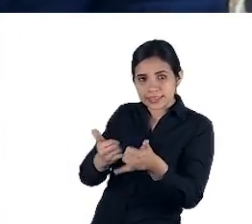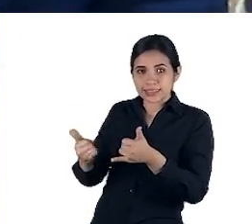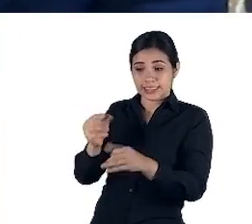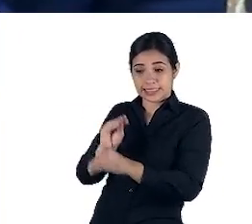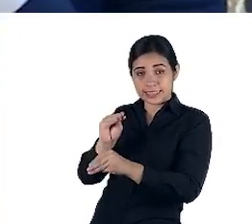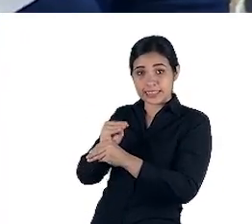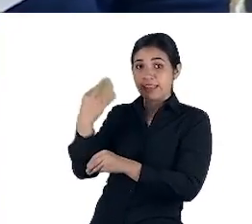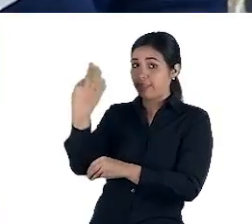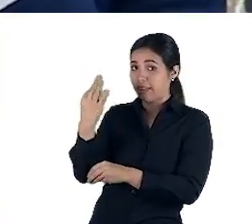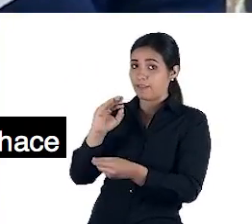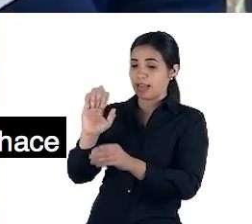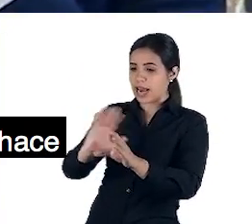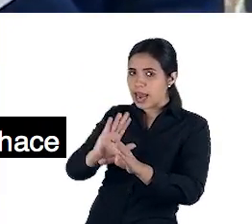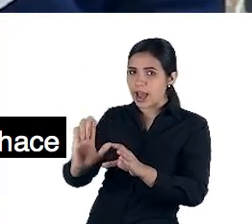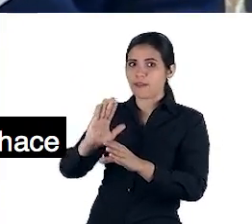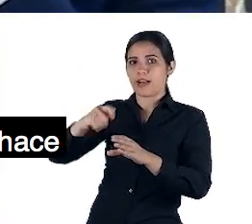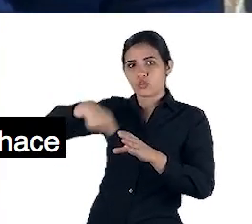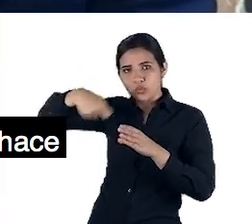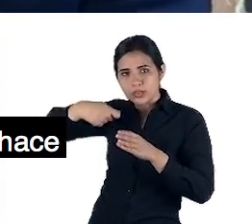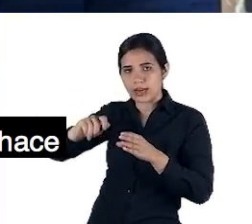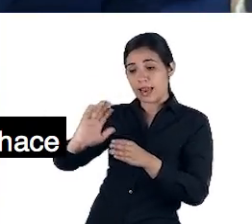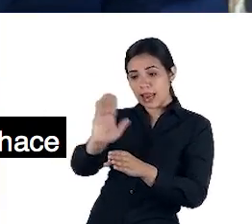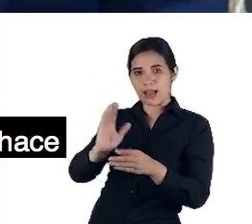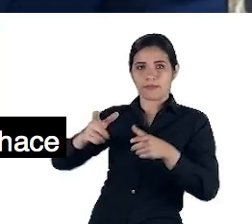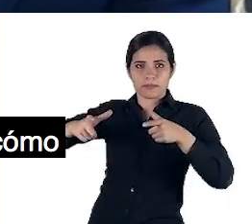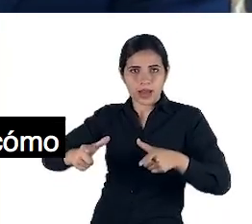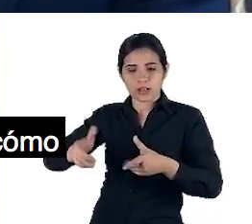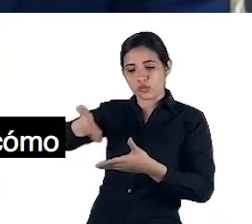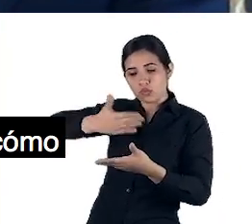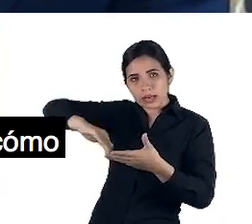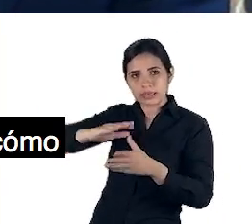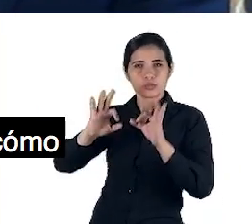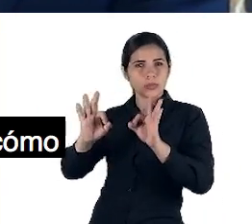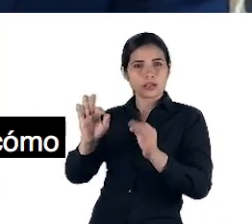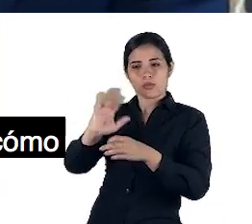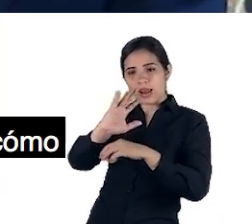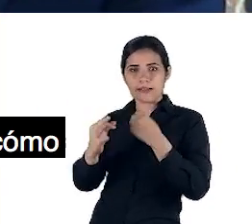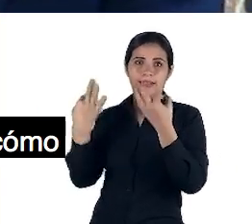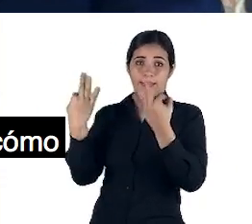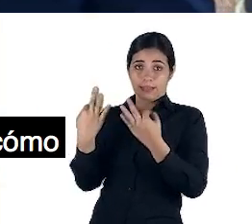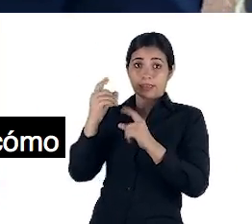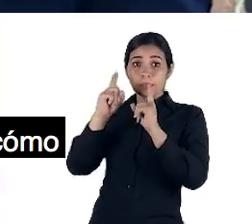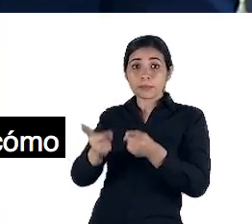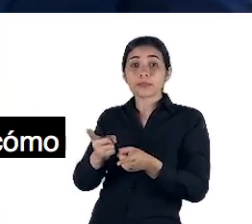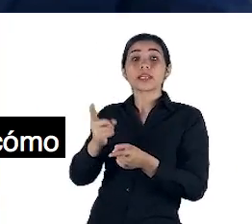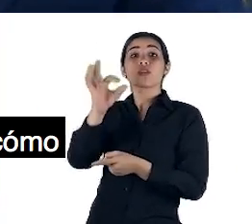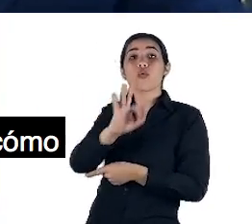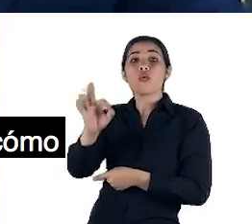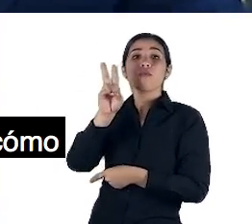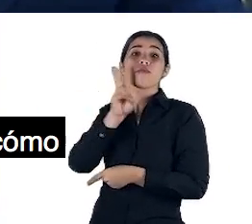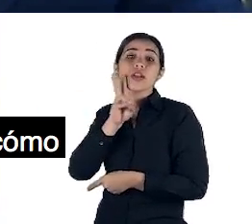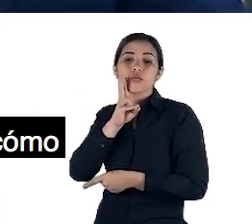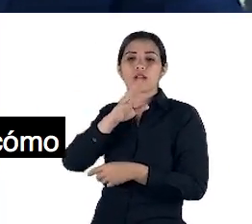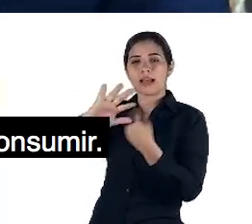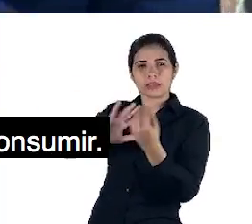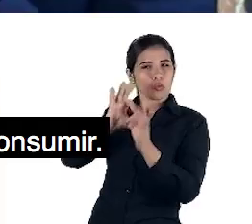los cubiertos, las verduras. Exacto. Si vamos a hacer con el agua, y esto lo hablábamos también hace rato, que hay que empezar de vuelta a culturizar el